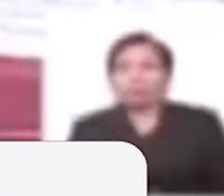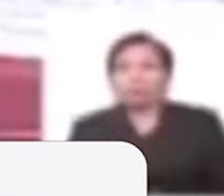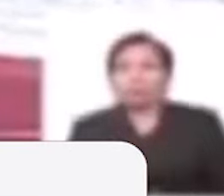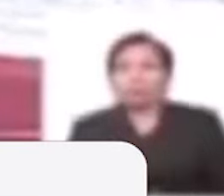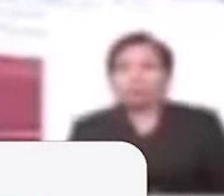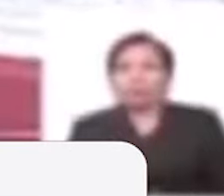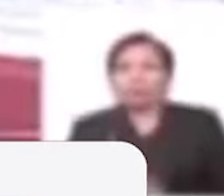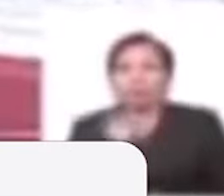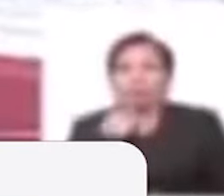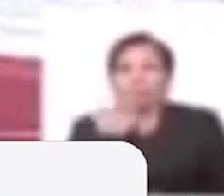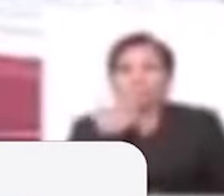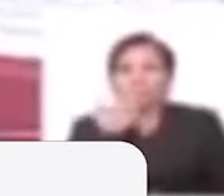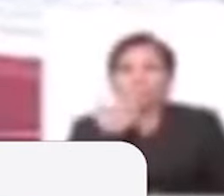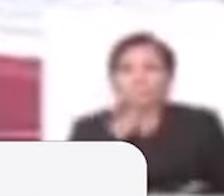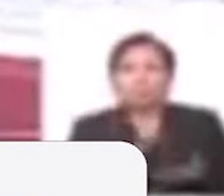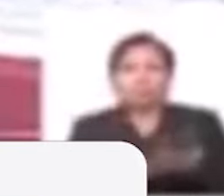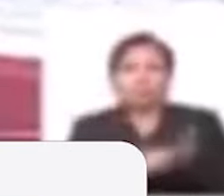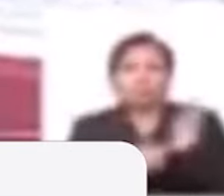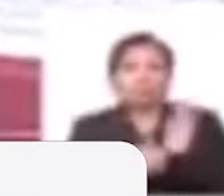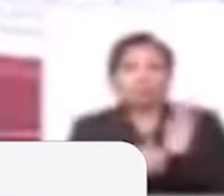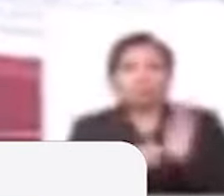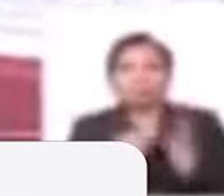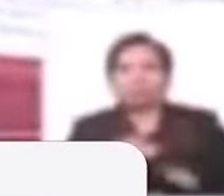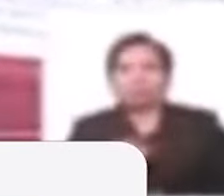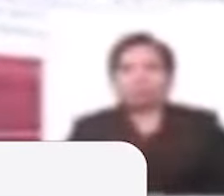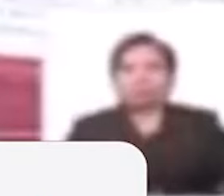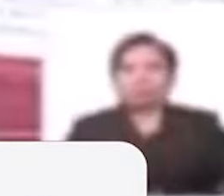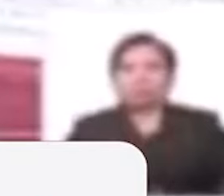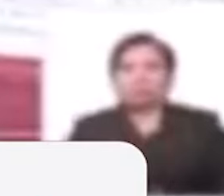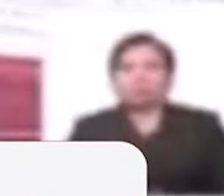Estamos generando un mal precedente, ministro.